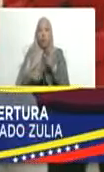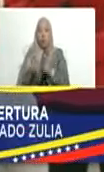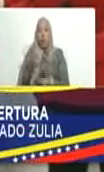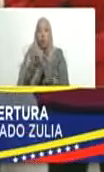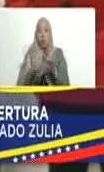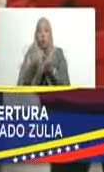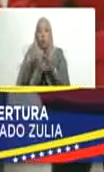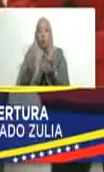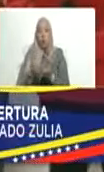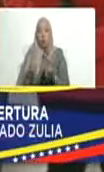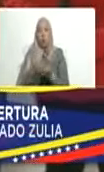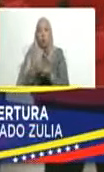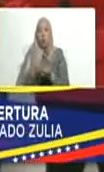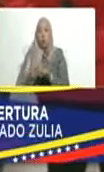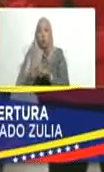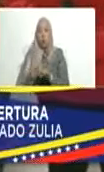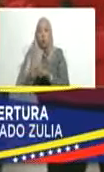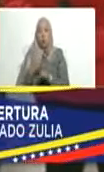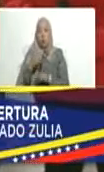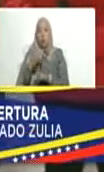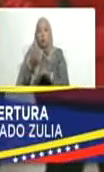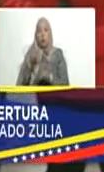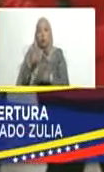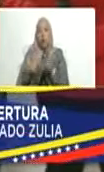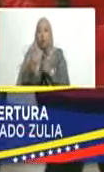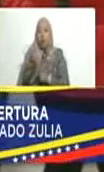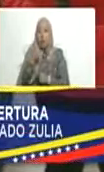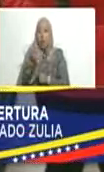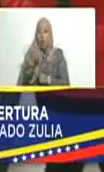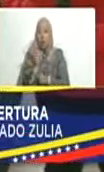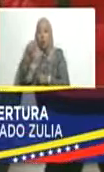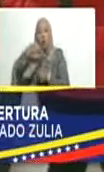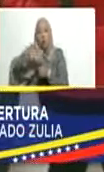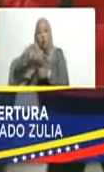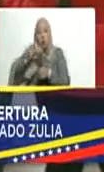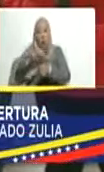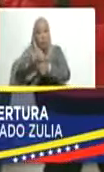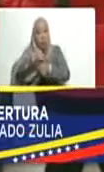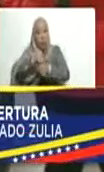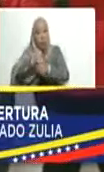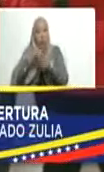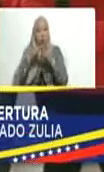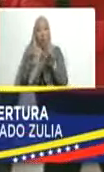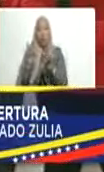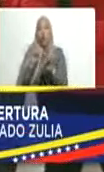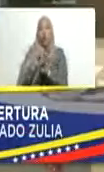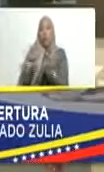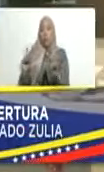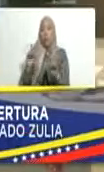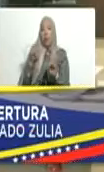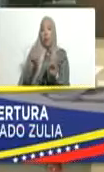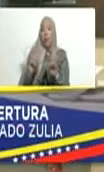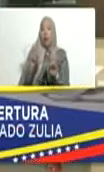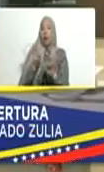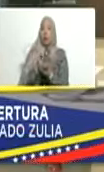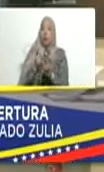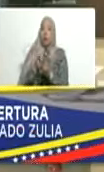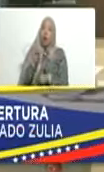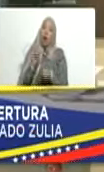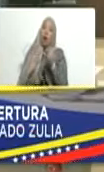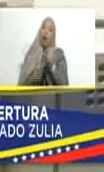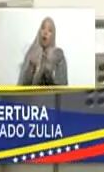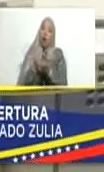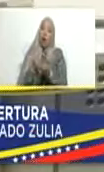ginecostetricia, tenemos también cardiología, medicina interna. Y gracias a todos los departamentos donde aquí por lo menos van a